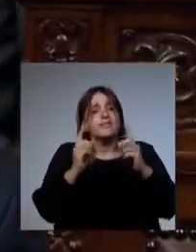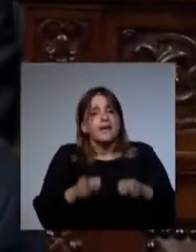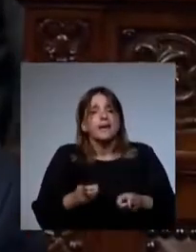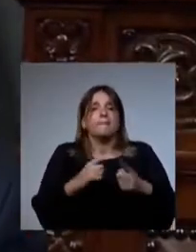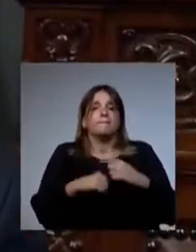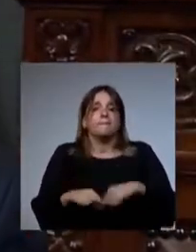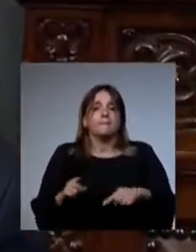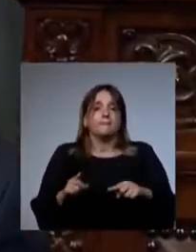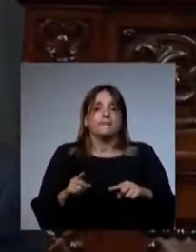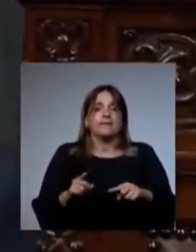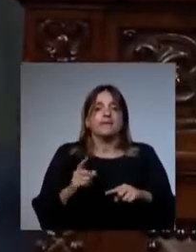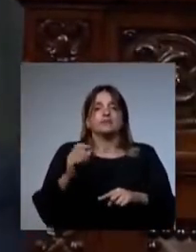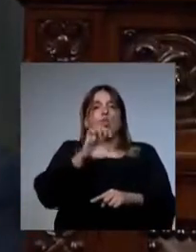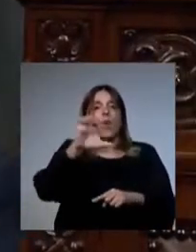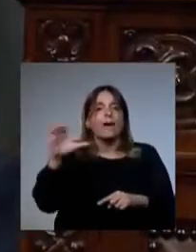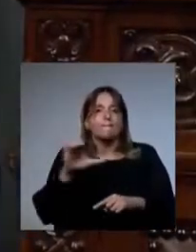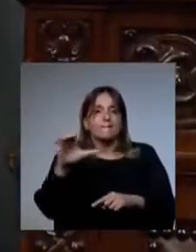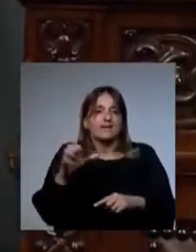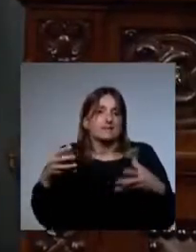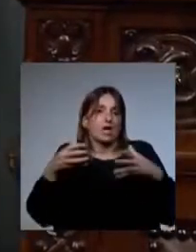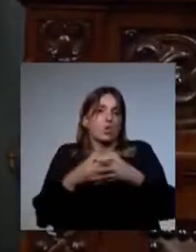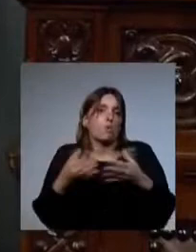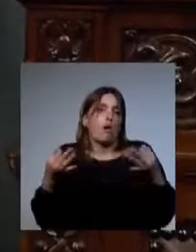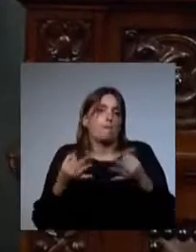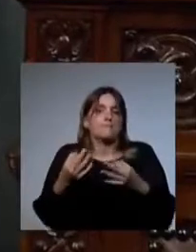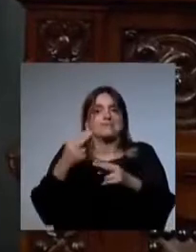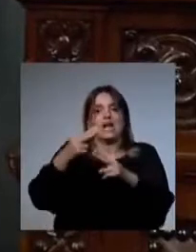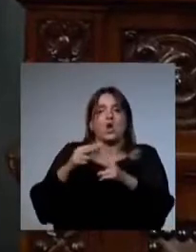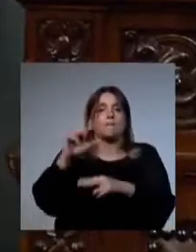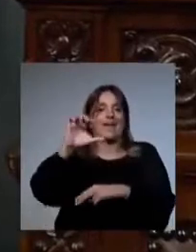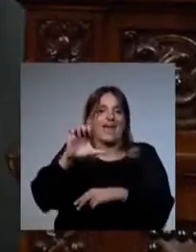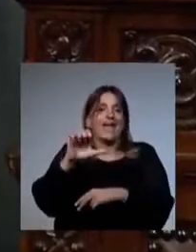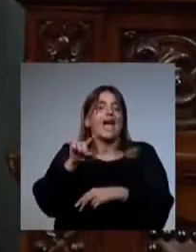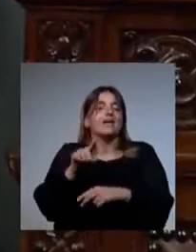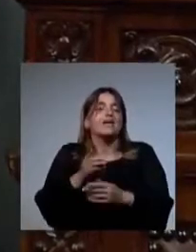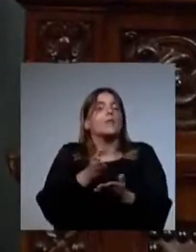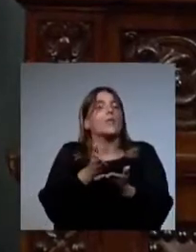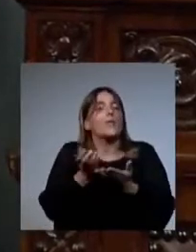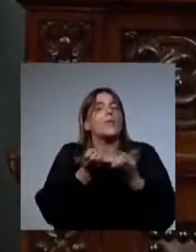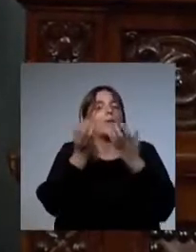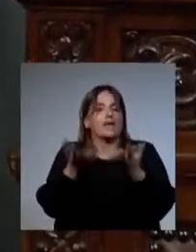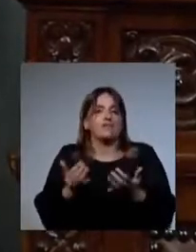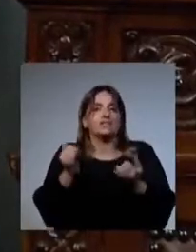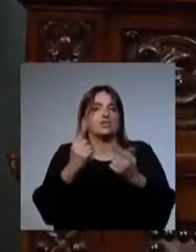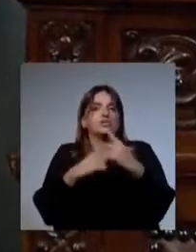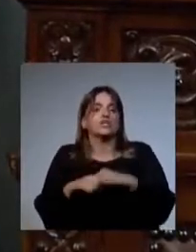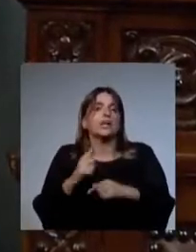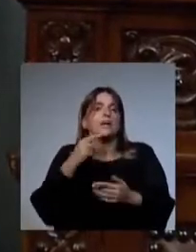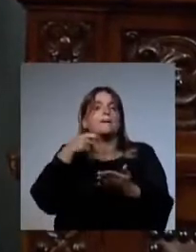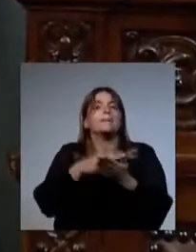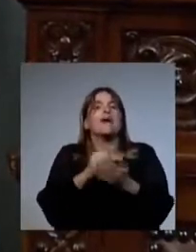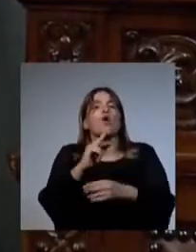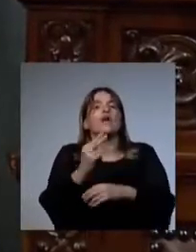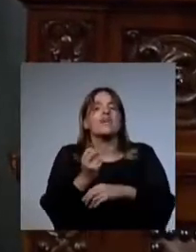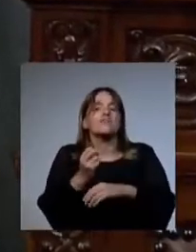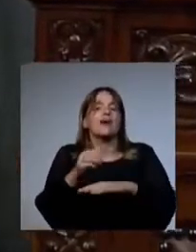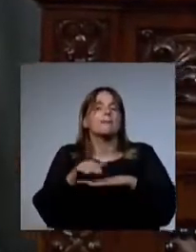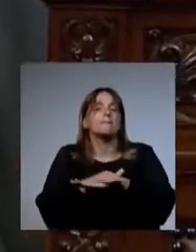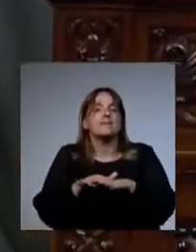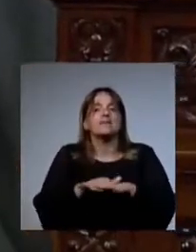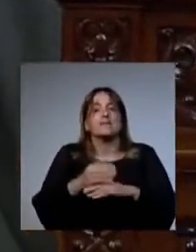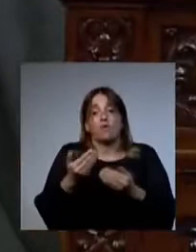Asimismo, las empresas literal E contarán con el beneficio en el pago de IVA mínimo a partir de enero